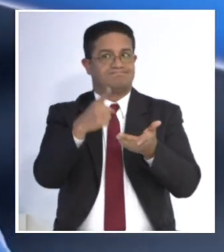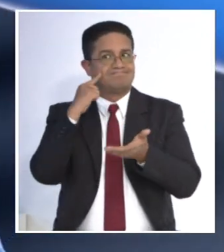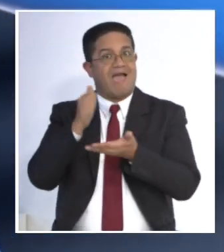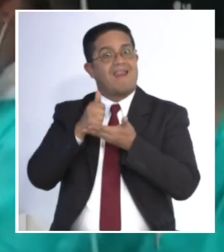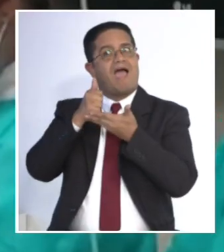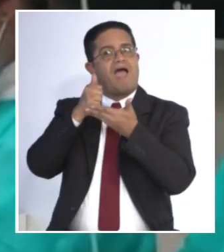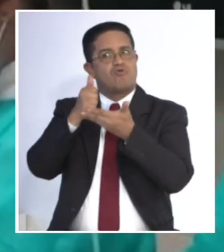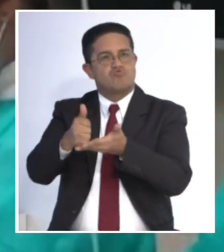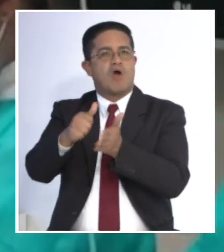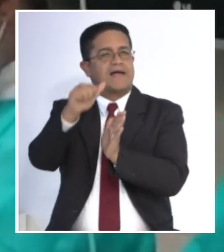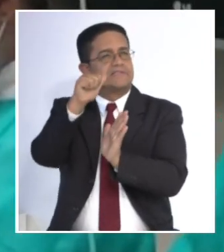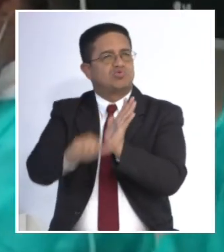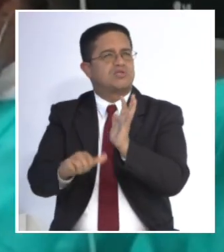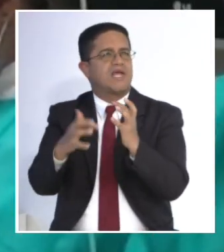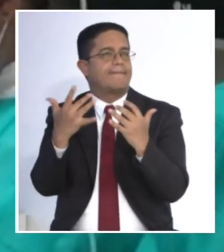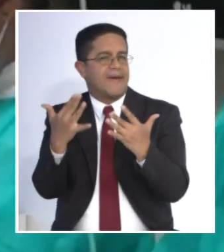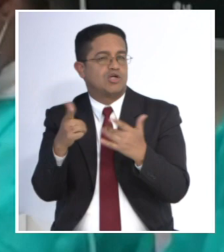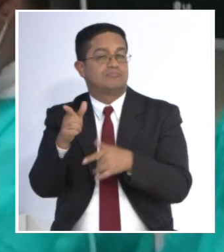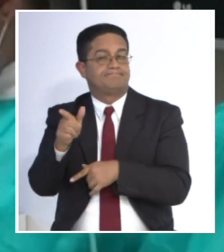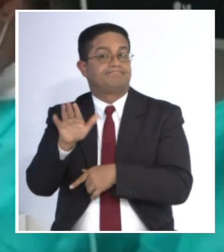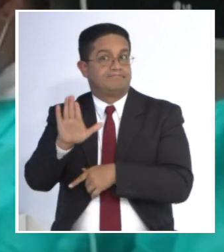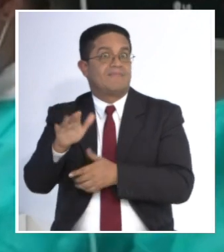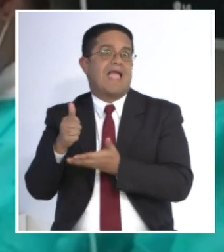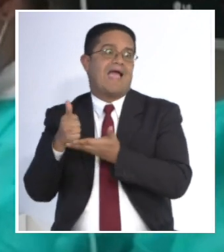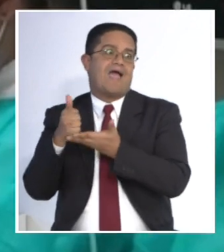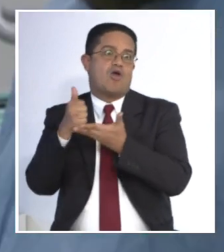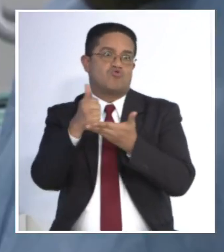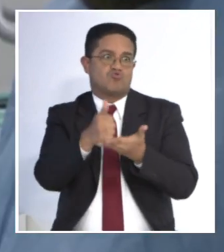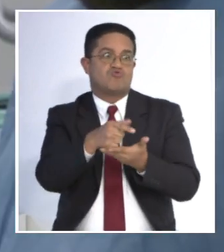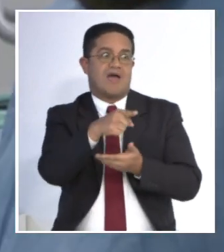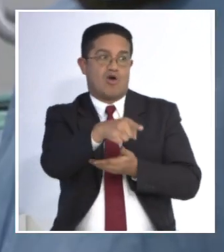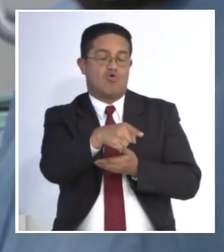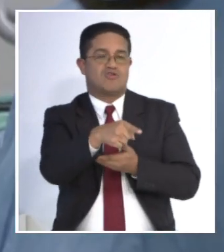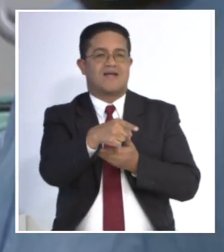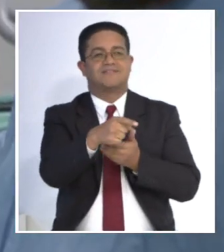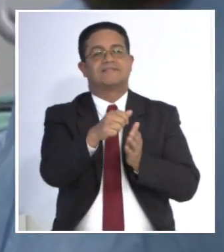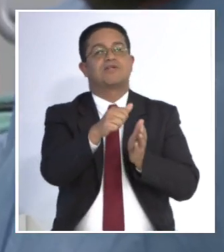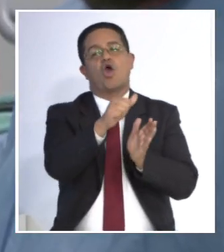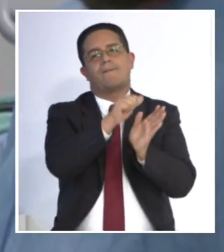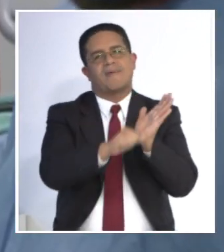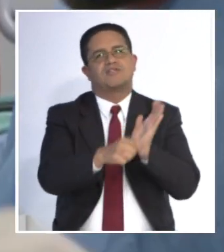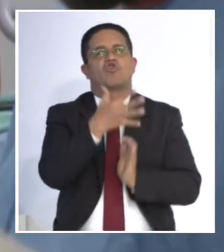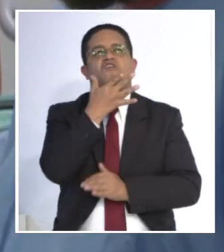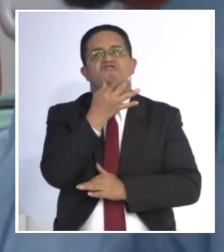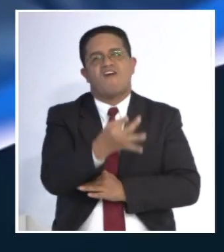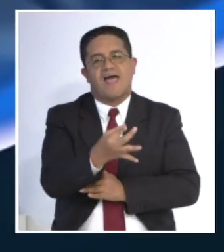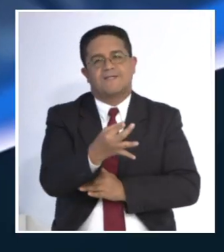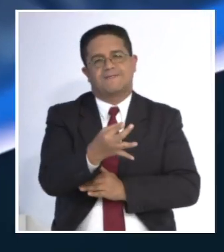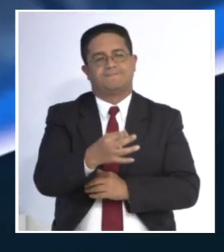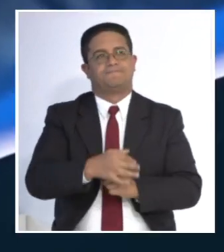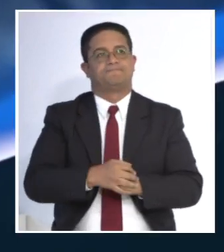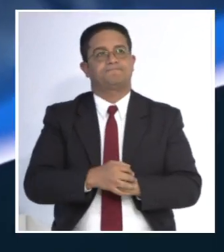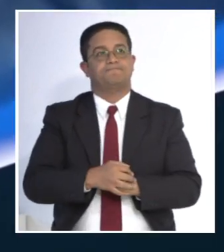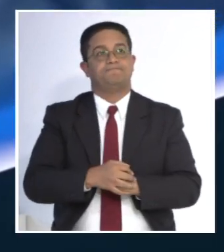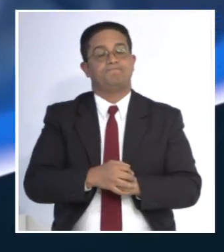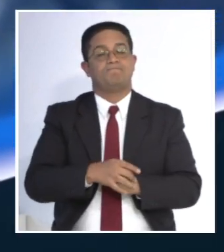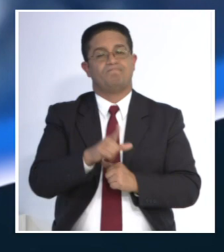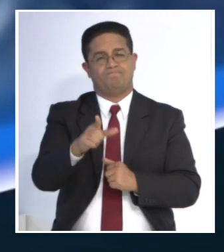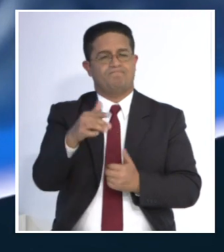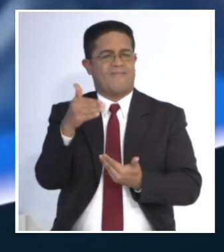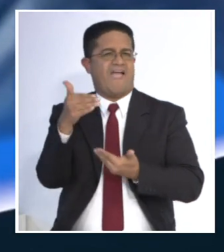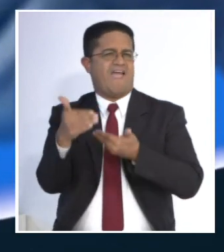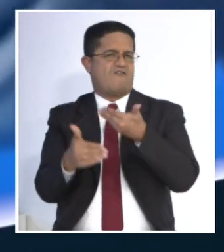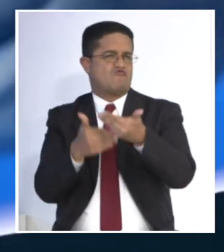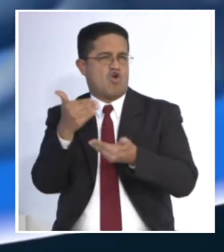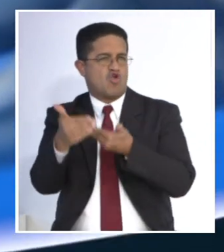las manos, han permitido llevar a cabo intervenciones menos invasivas y con mayor precisión. La evolución constante y